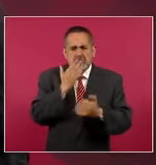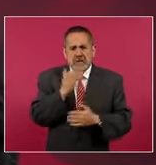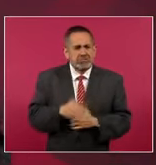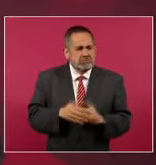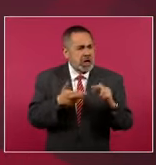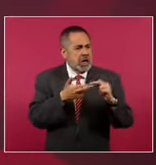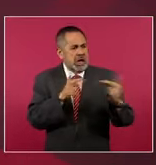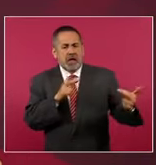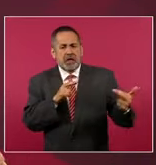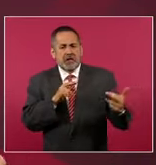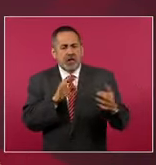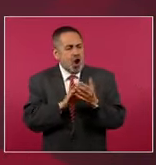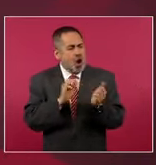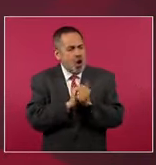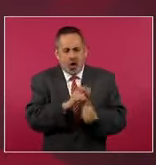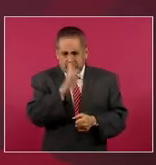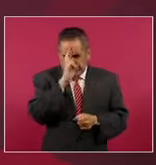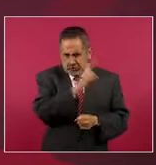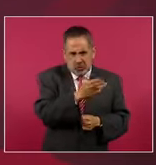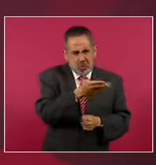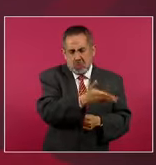relación respetuosa.